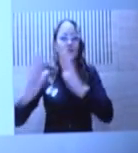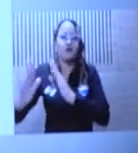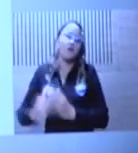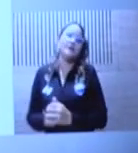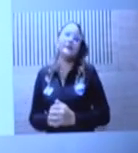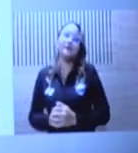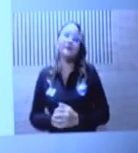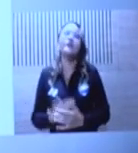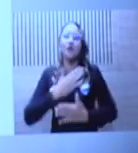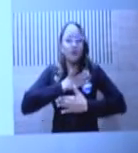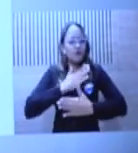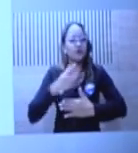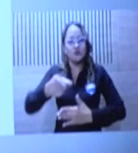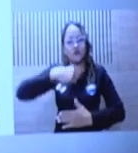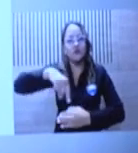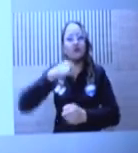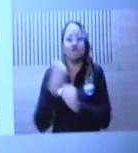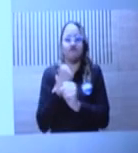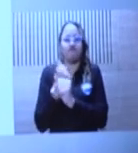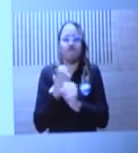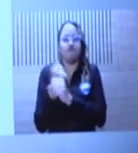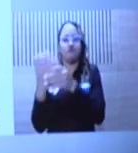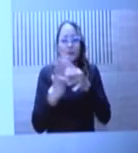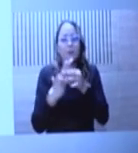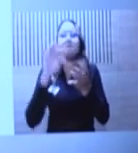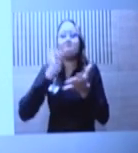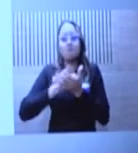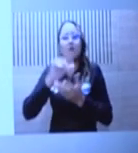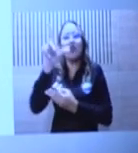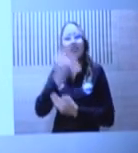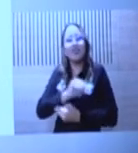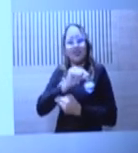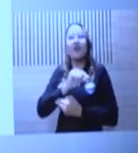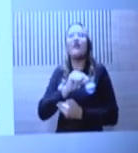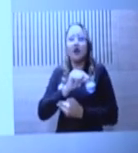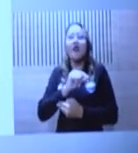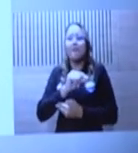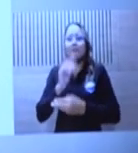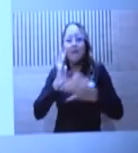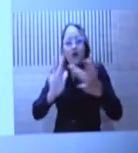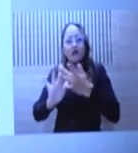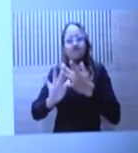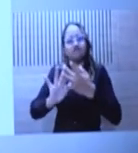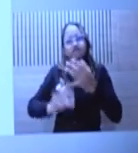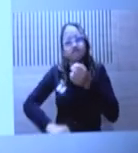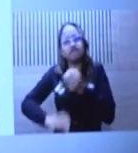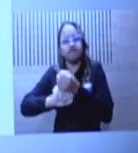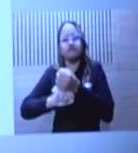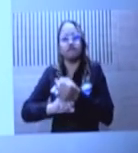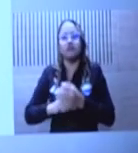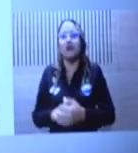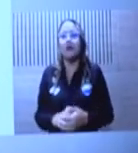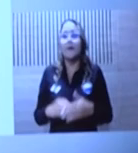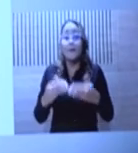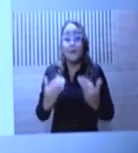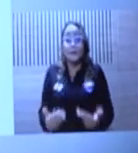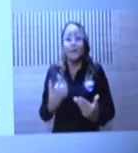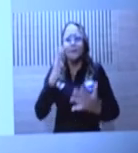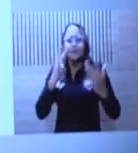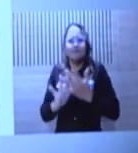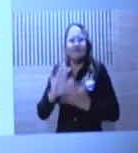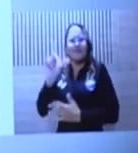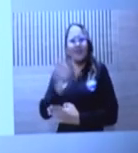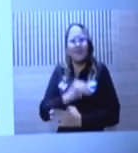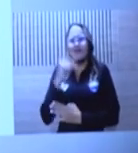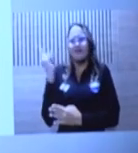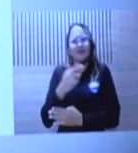trabajar con ustedes lo mismo que en transformación digital para acercar Servicios al ciudadano hay poca incorporación de los temas digitales ahí siempre que